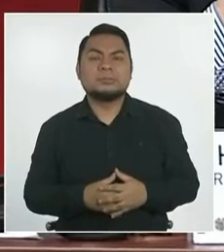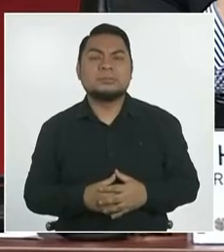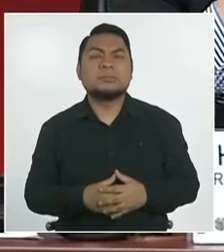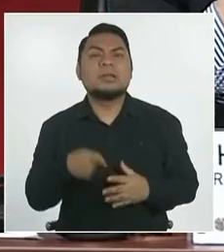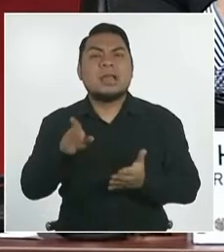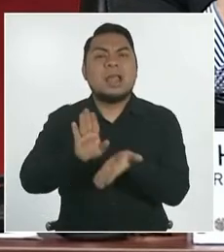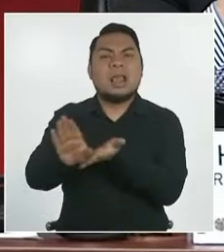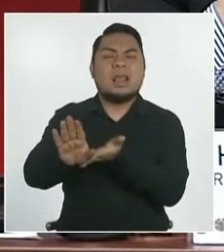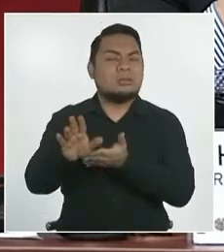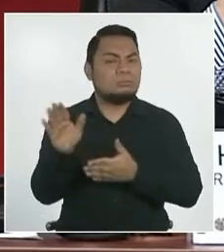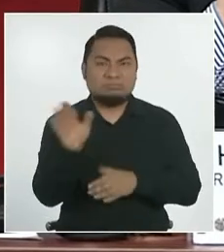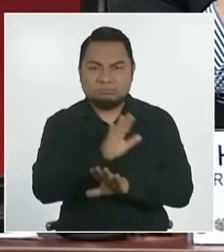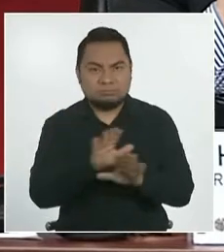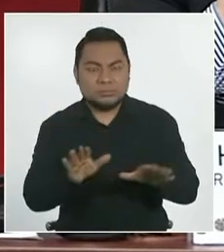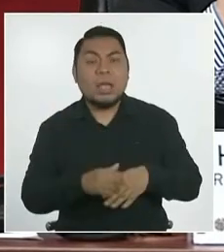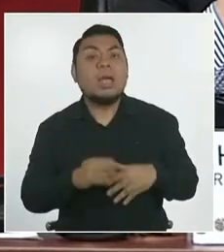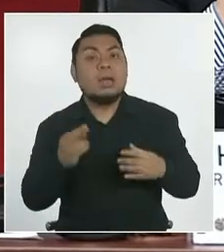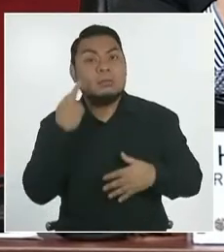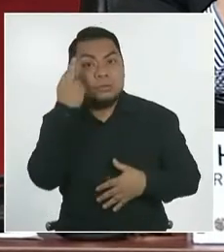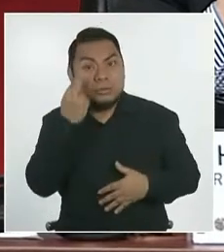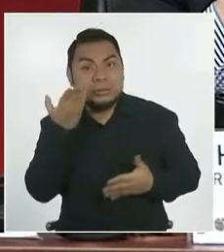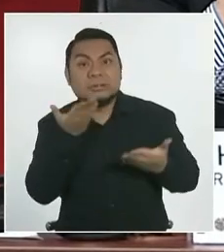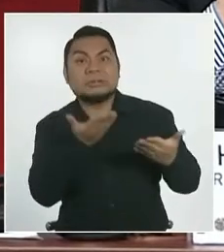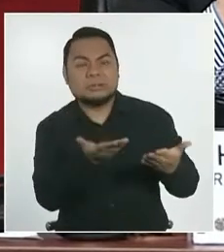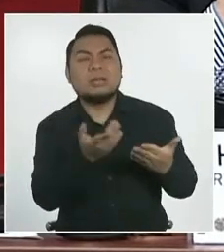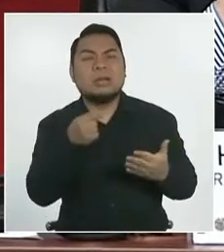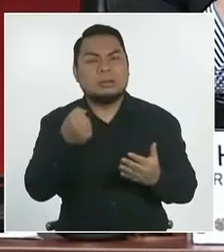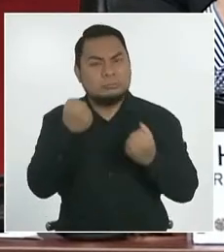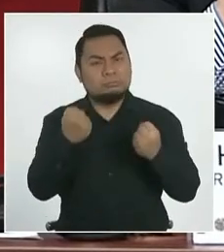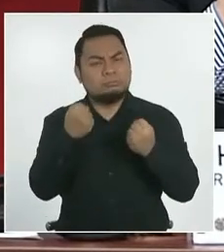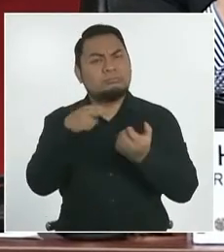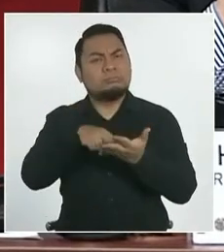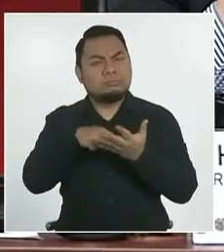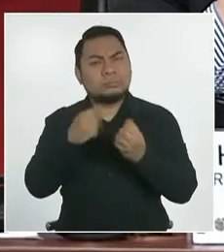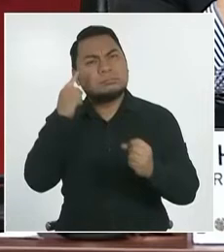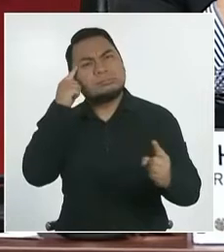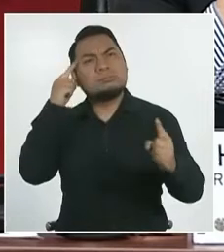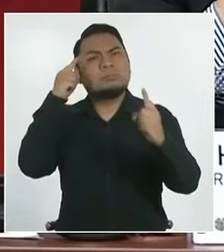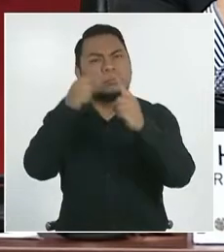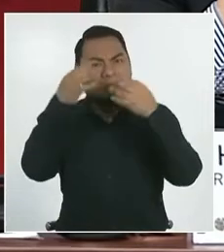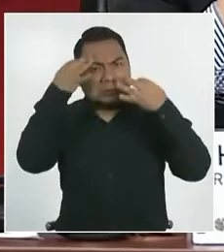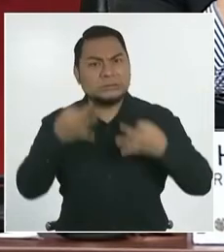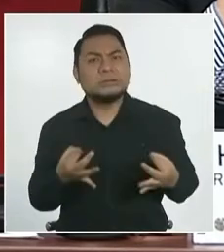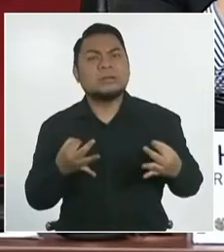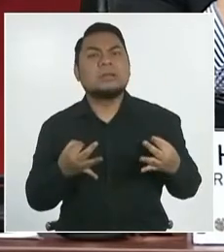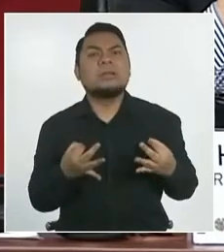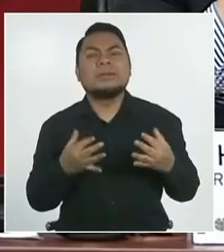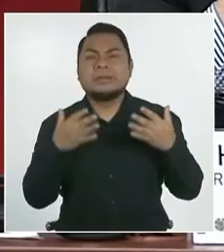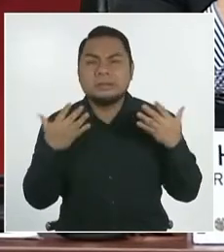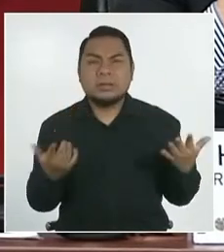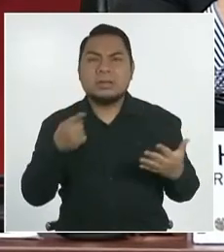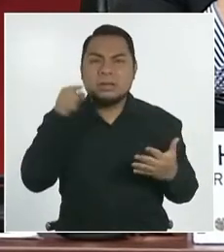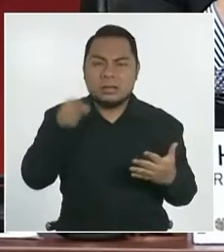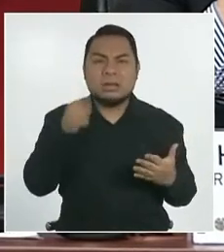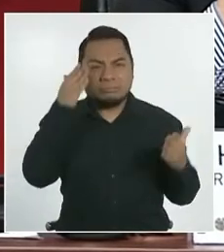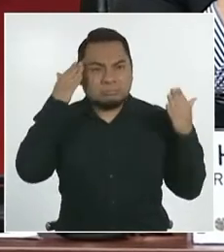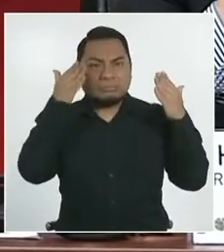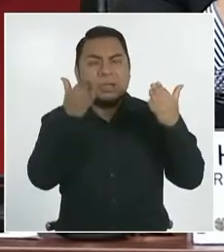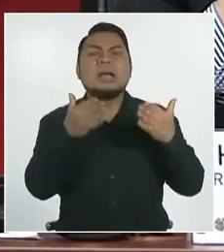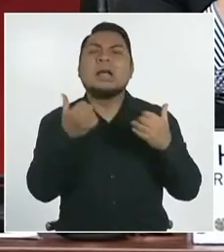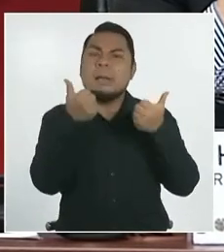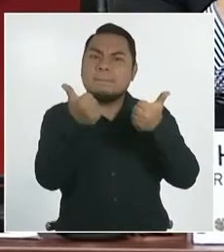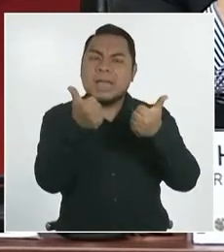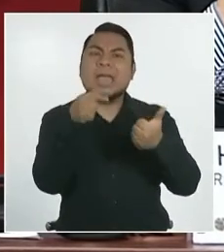sin exclusiones. Por eso, con la firme convicción de estar en el lado correcto de la